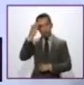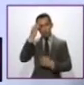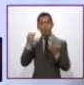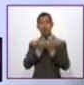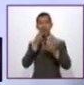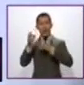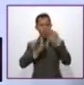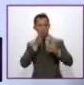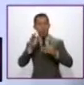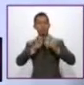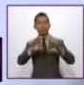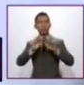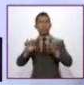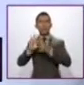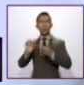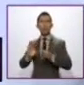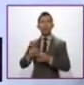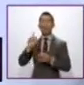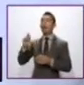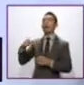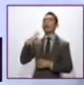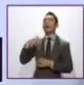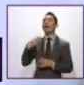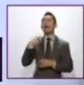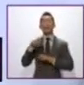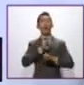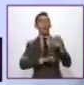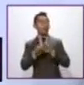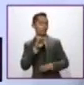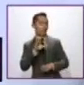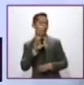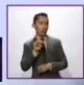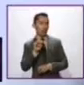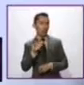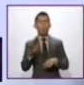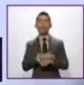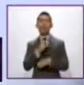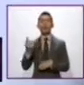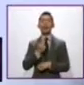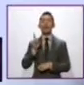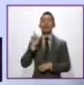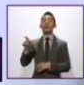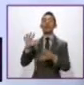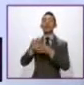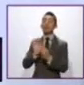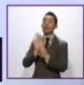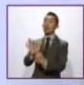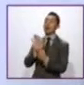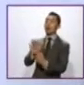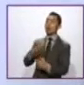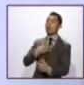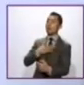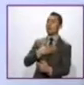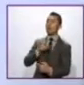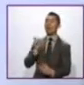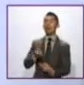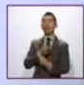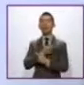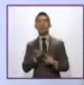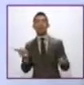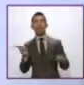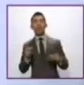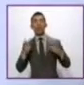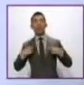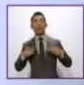campaña y que no vinieras a decir que es un Querétaro empresarial, porque solamente estás exhibiendo tu indiferencia por las clases